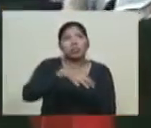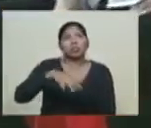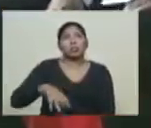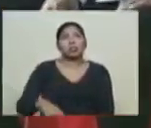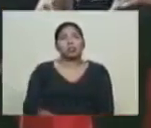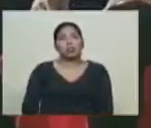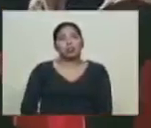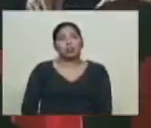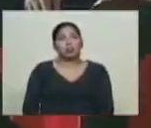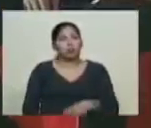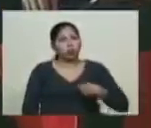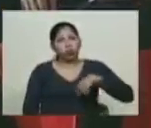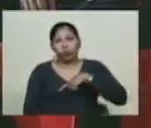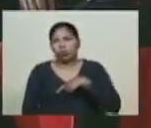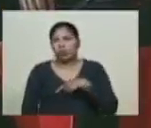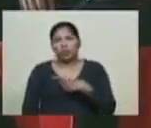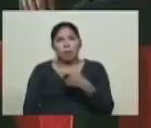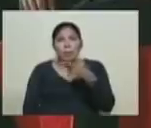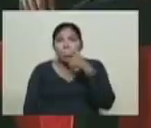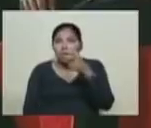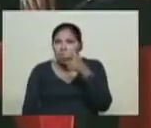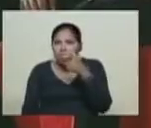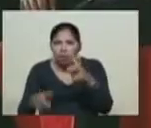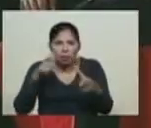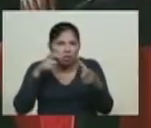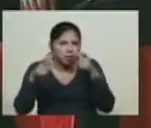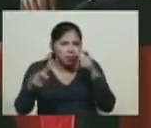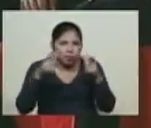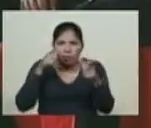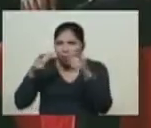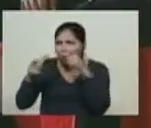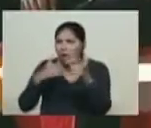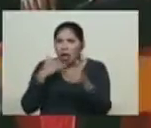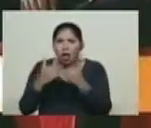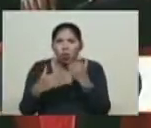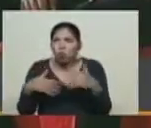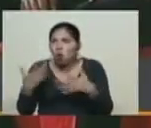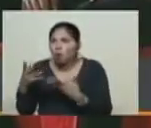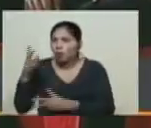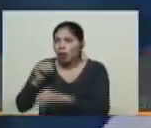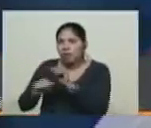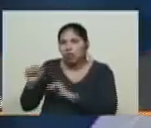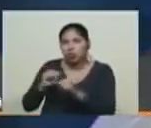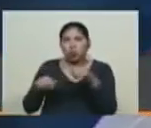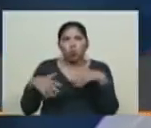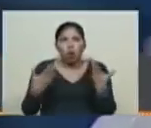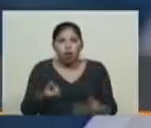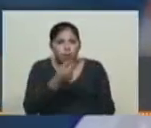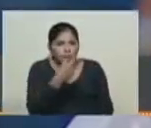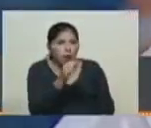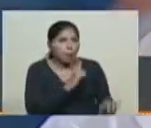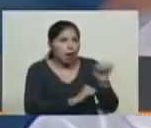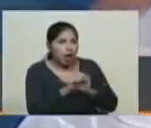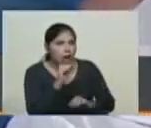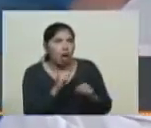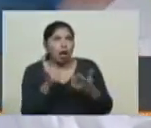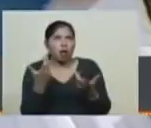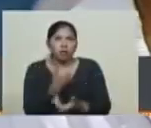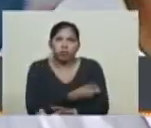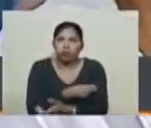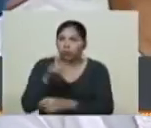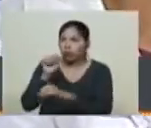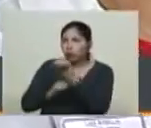estar permanentemente pendientes de los procesos preventivos. La medicina preventiva, la